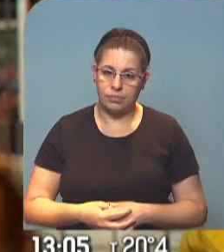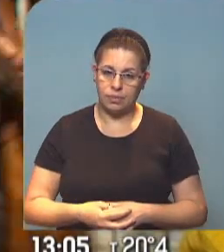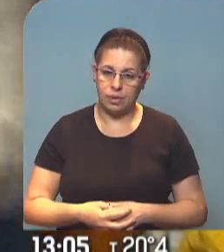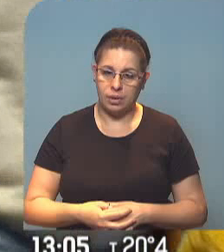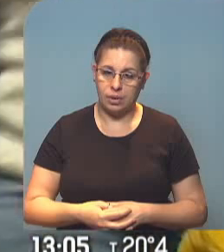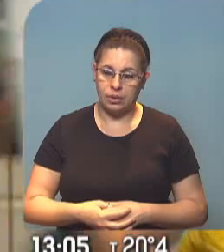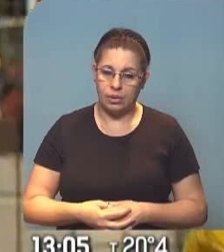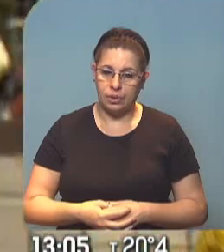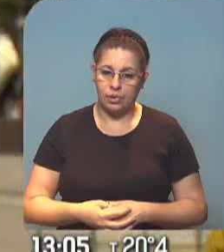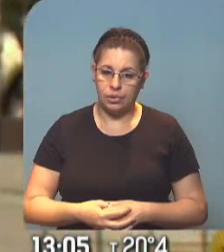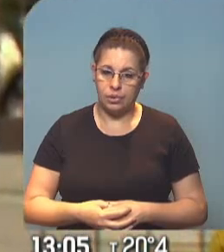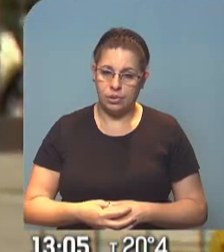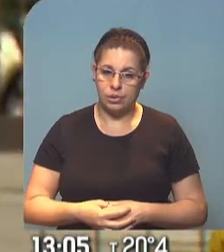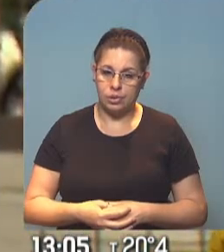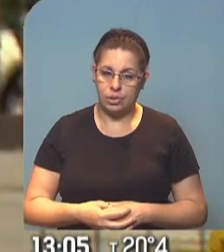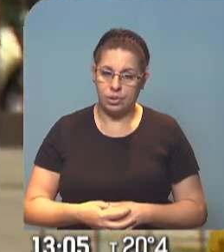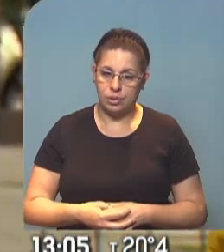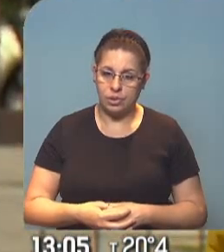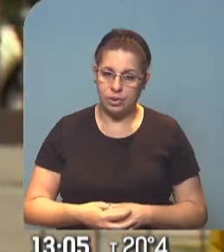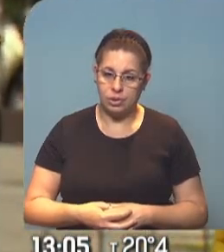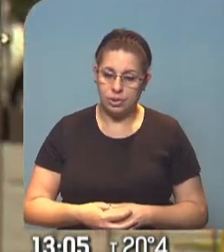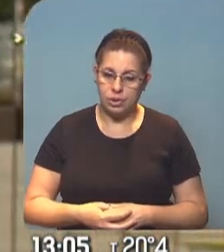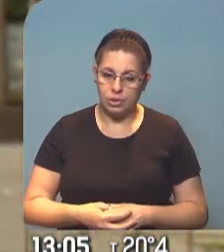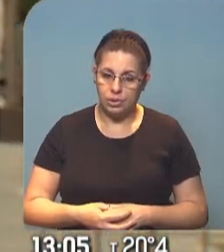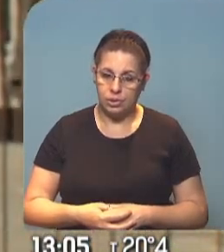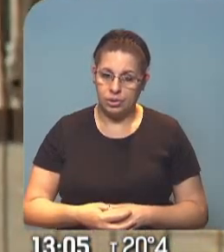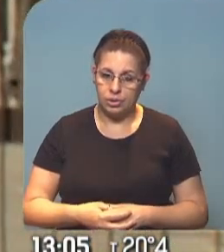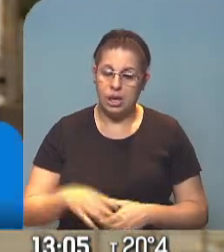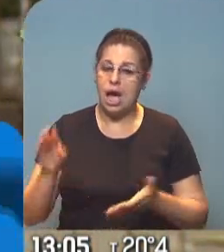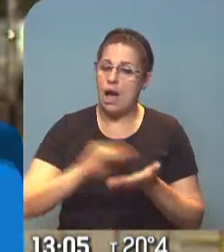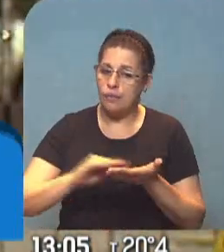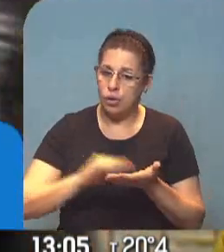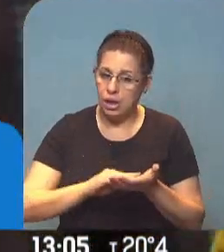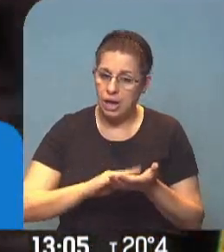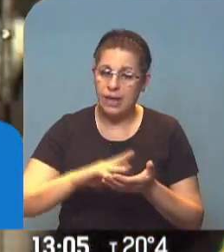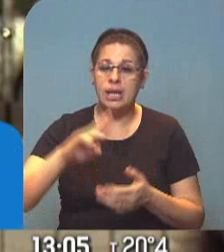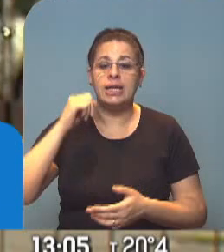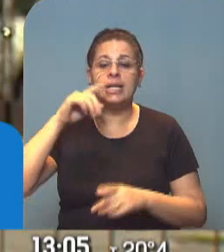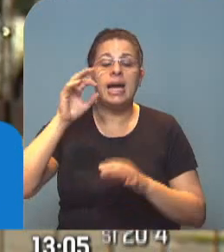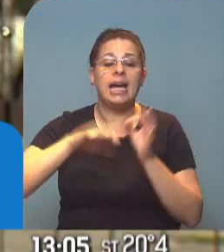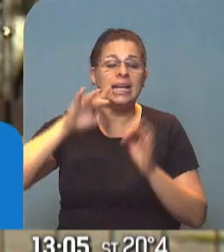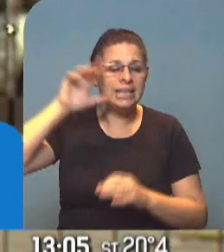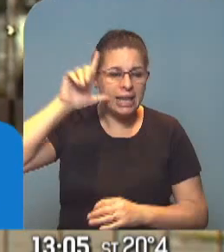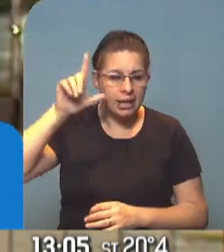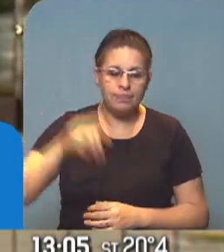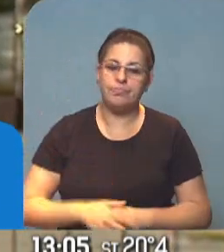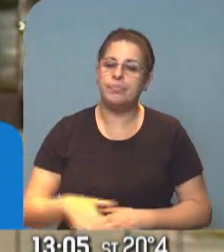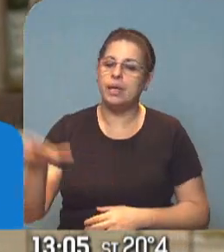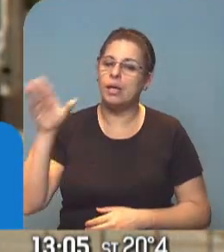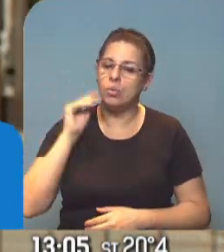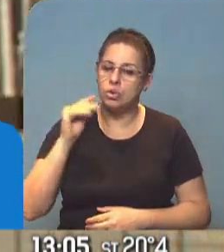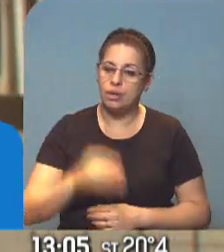90 bueno aquí está de la doctora raquel hermida leyenda vamos a escucharla